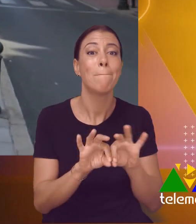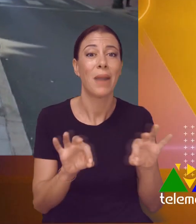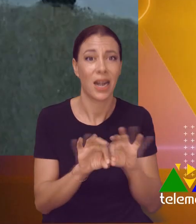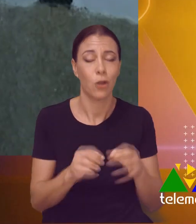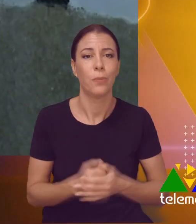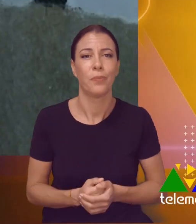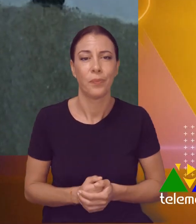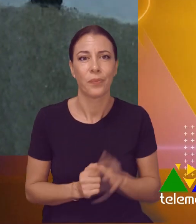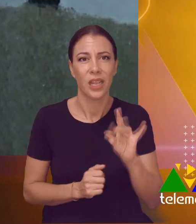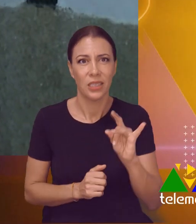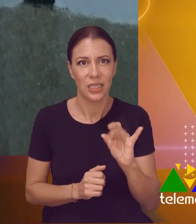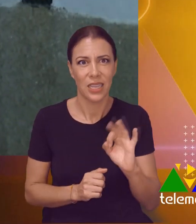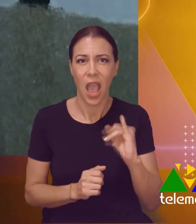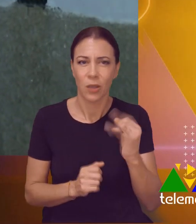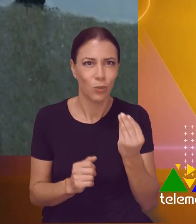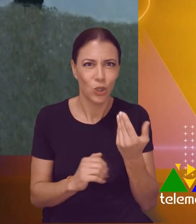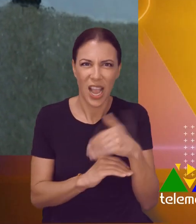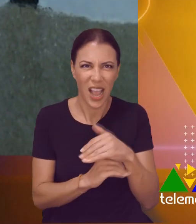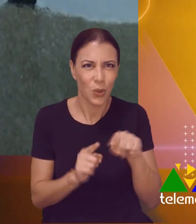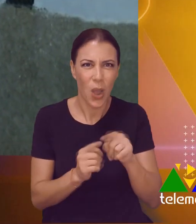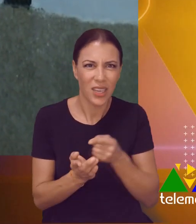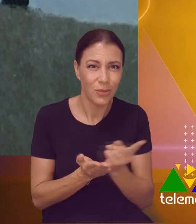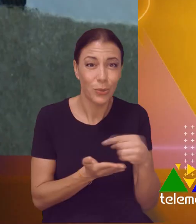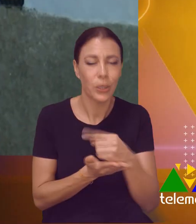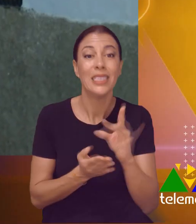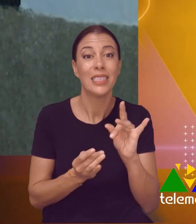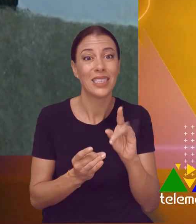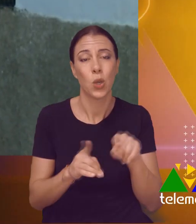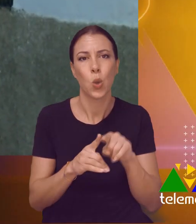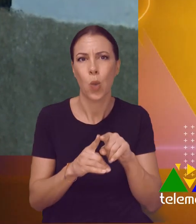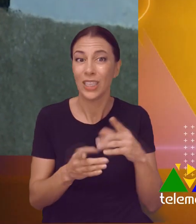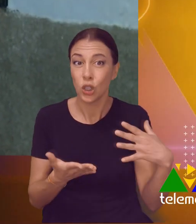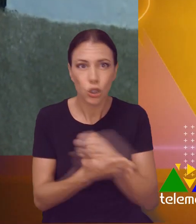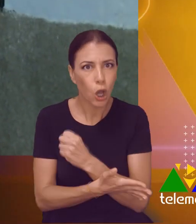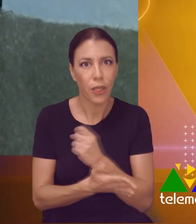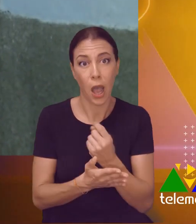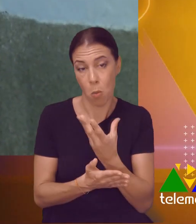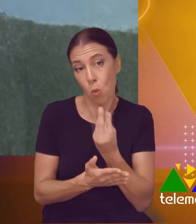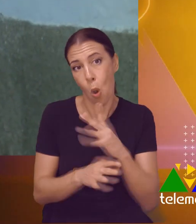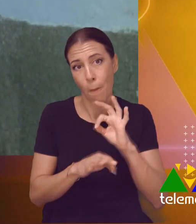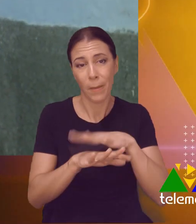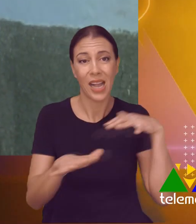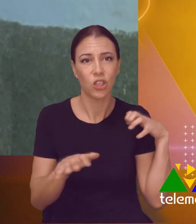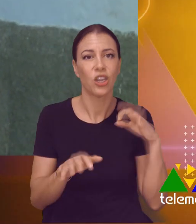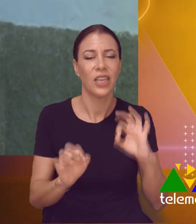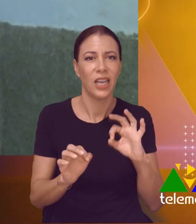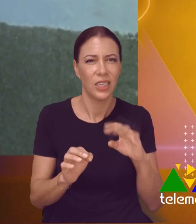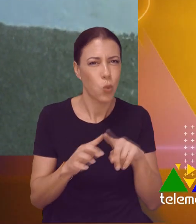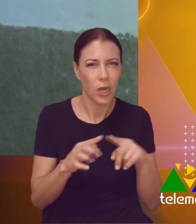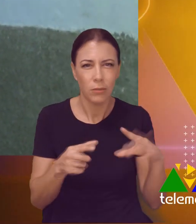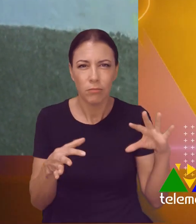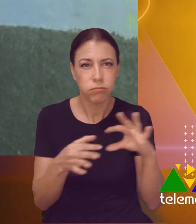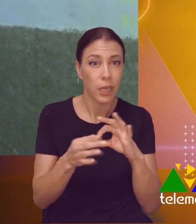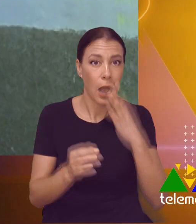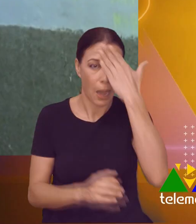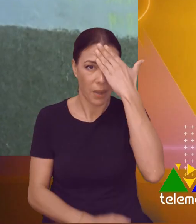Transversales, callejones, claro, que comunican, pues algunos de ellos, la calle de la Parrilla, que comunica, que es la principal, que comunica pues